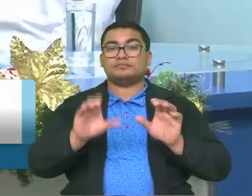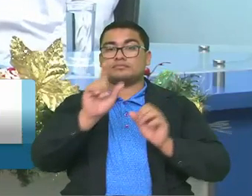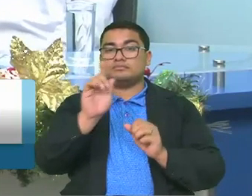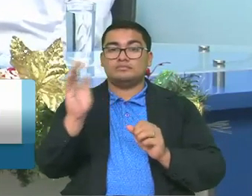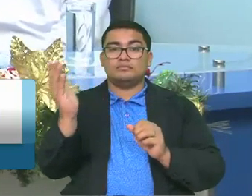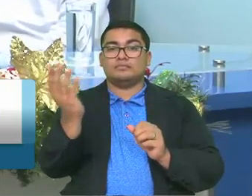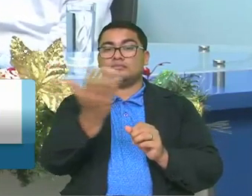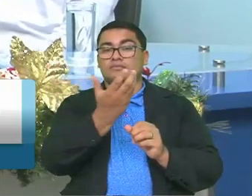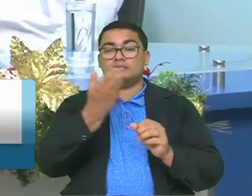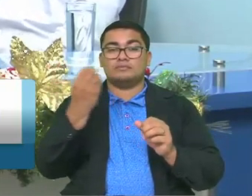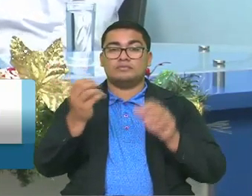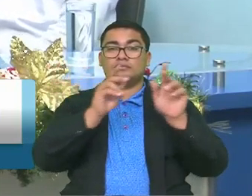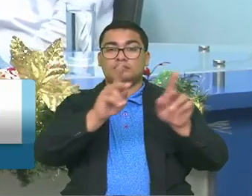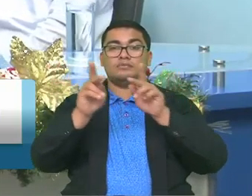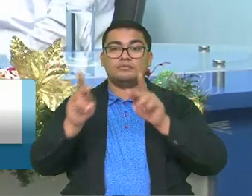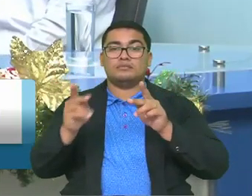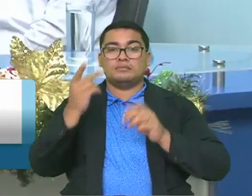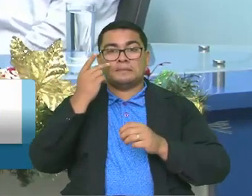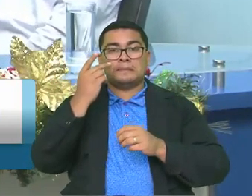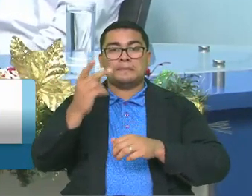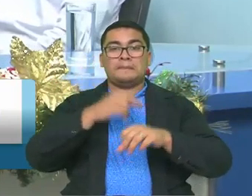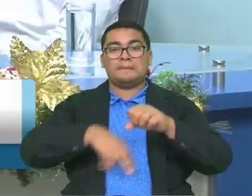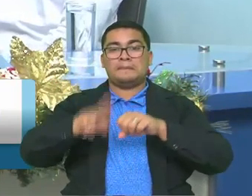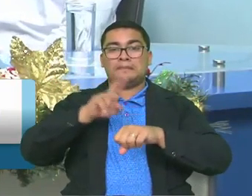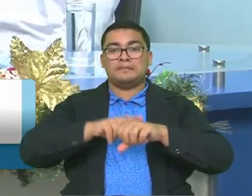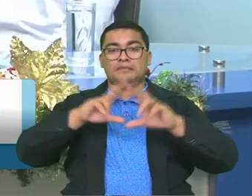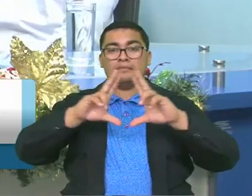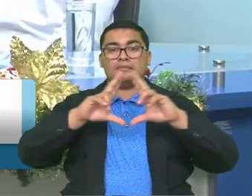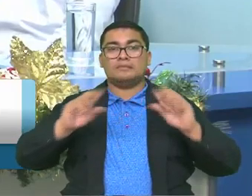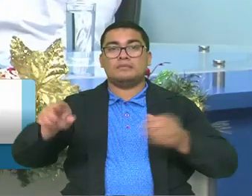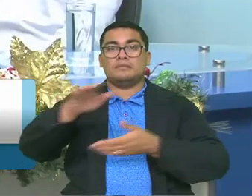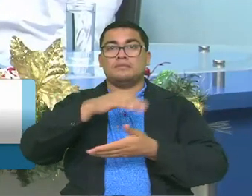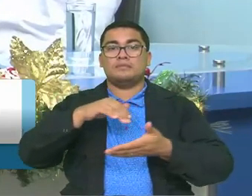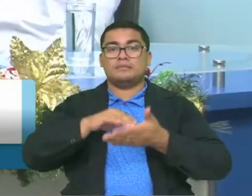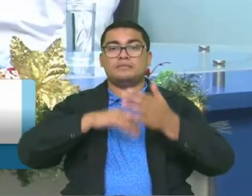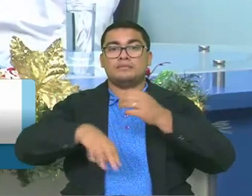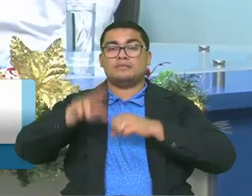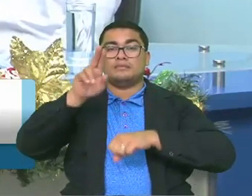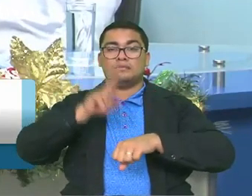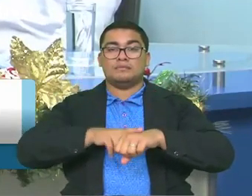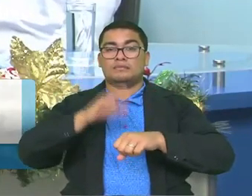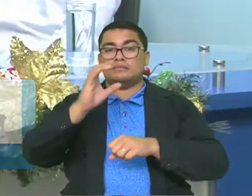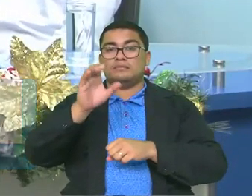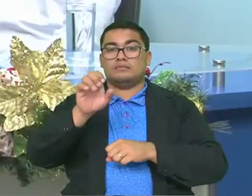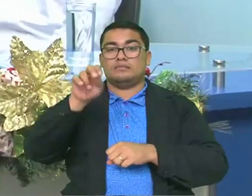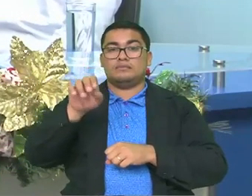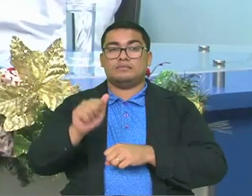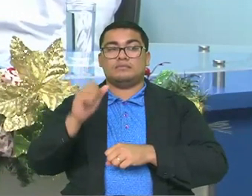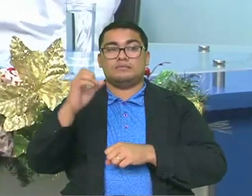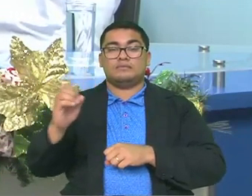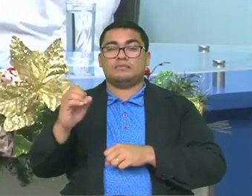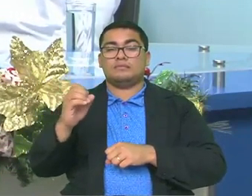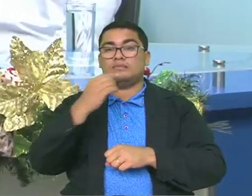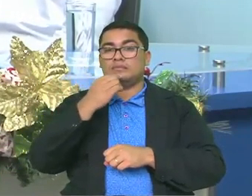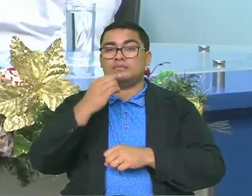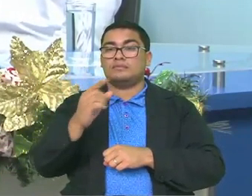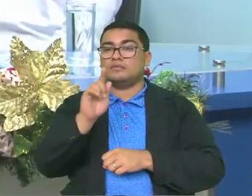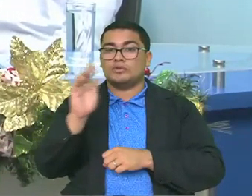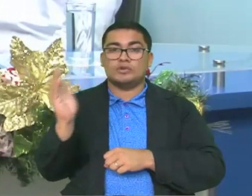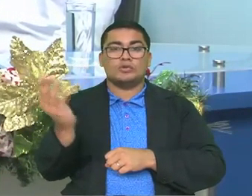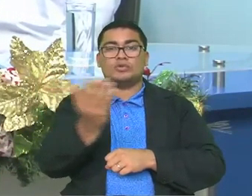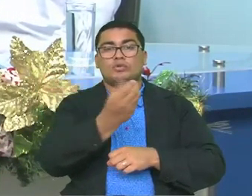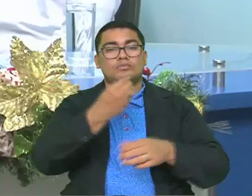con que atienden ustedes a los pacientes que llegan por alguna complicación en el ojo, en la vista, en la visión. Bienvenido, doctor, mucho gusto. Sí,